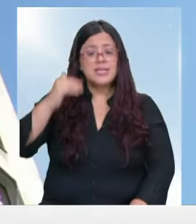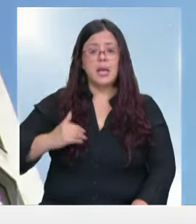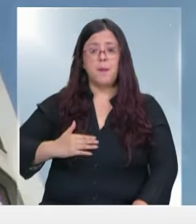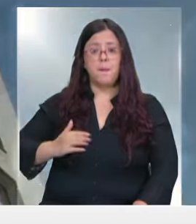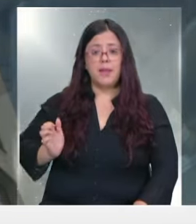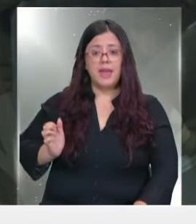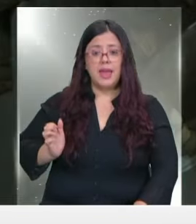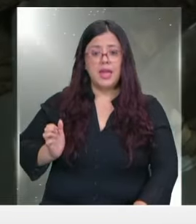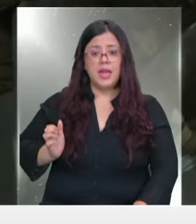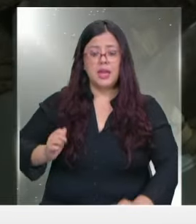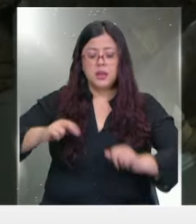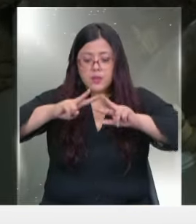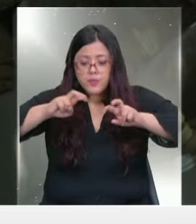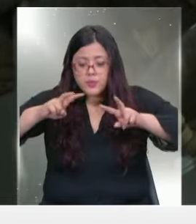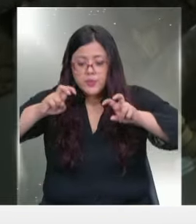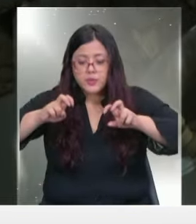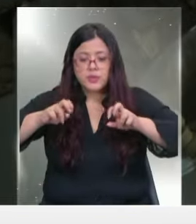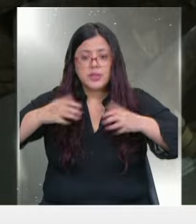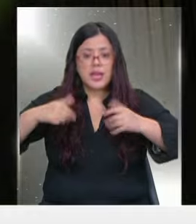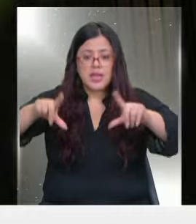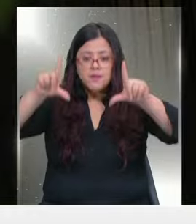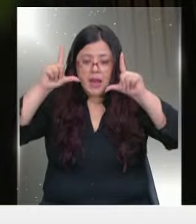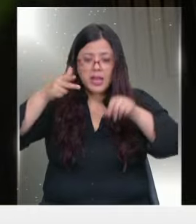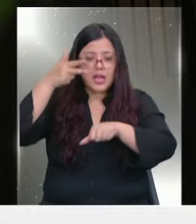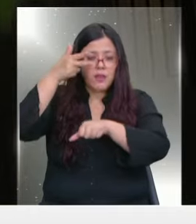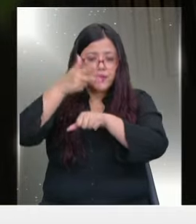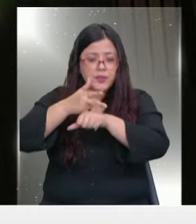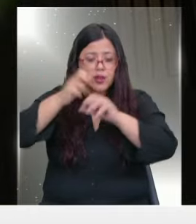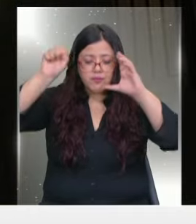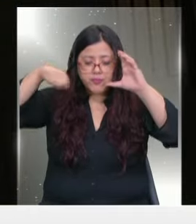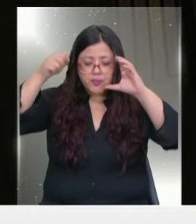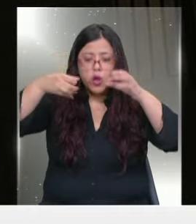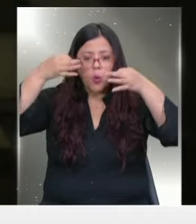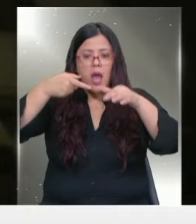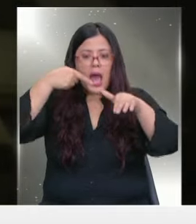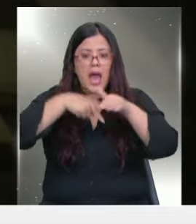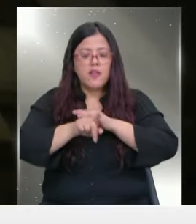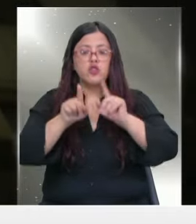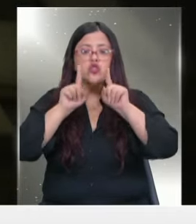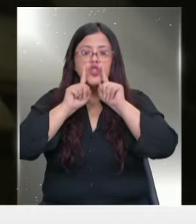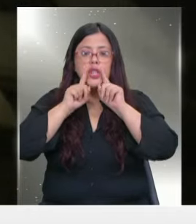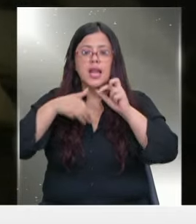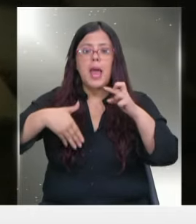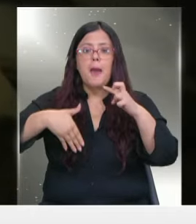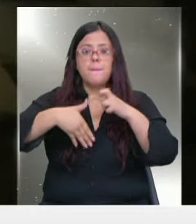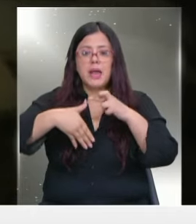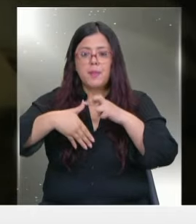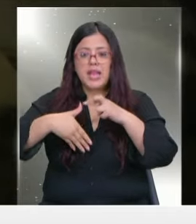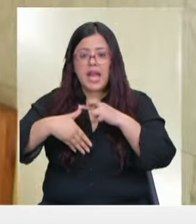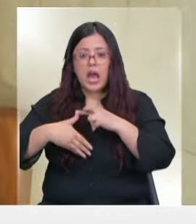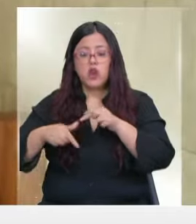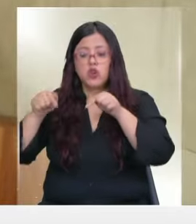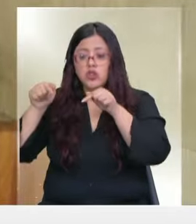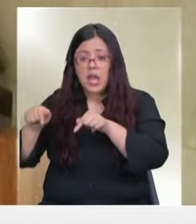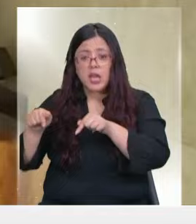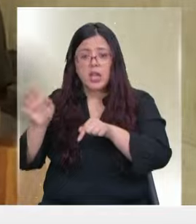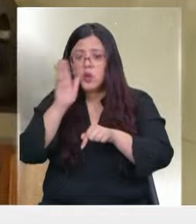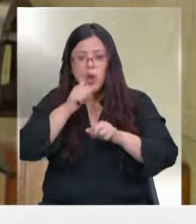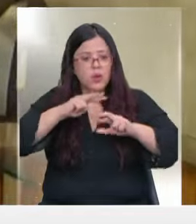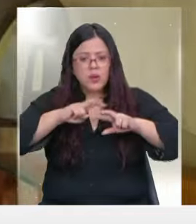PDI que revisaran las imágenes que lo captaron al interior del Hotel Panamericano. Esto sin existir